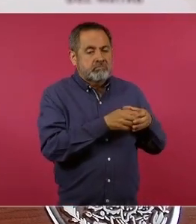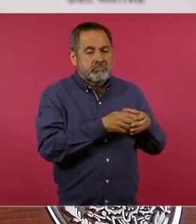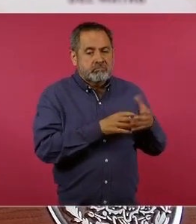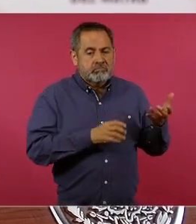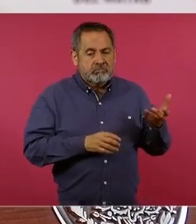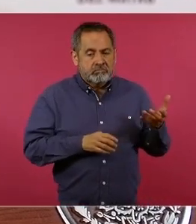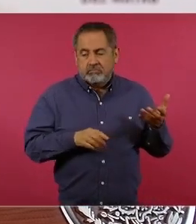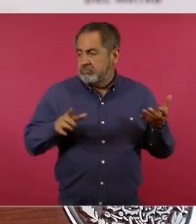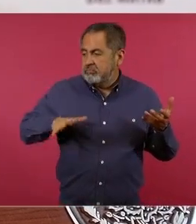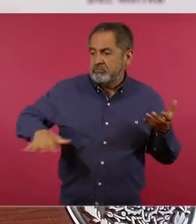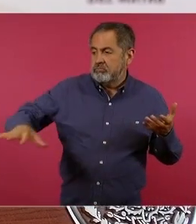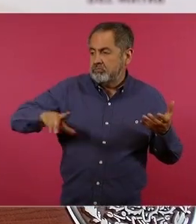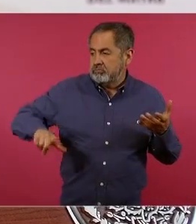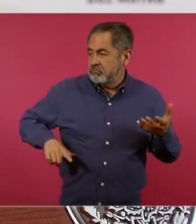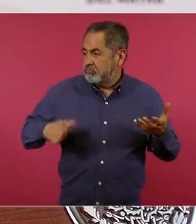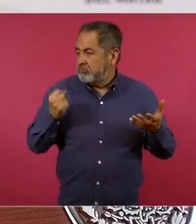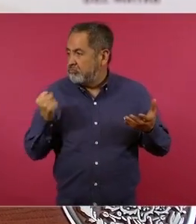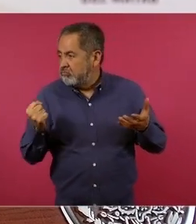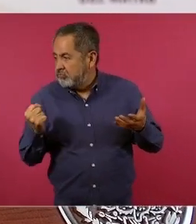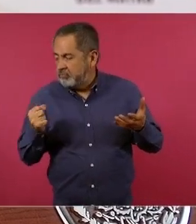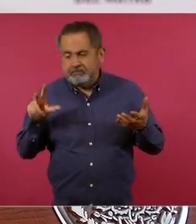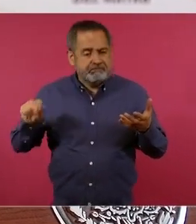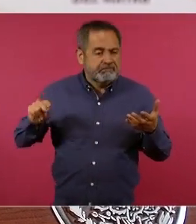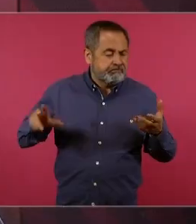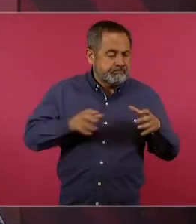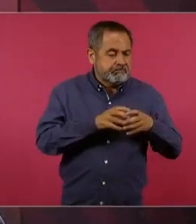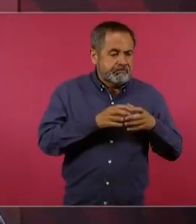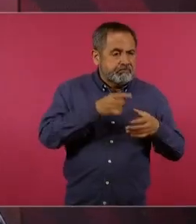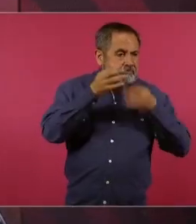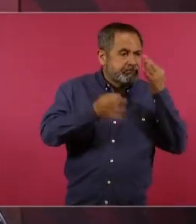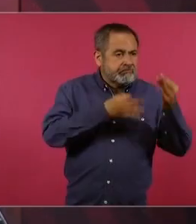haya gobiernos fuertes,